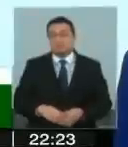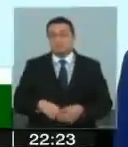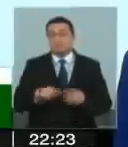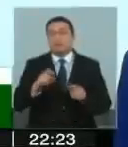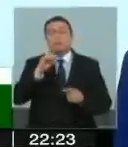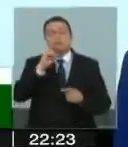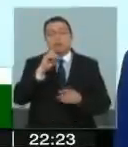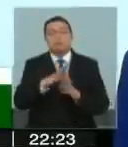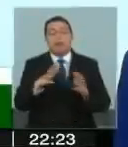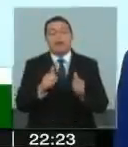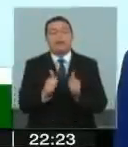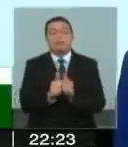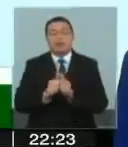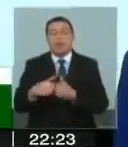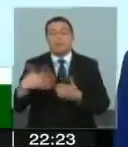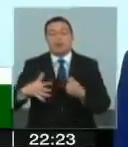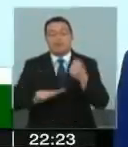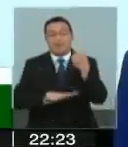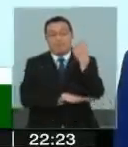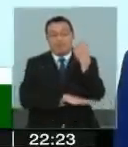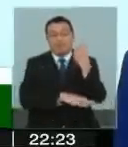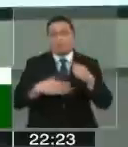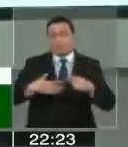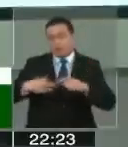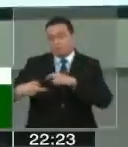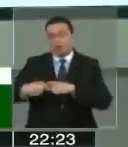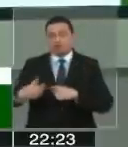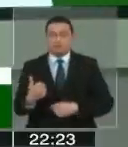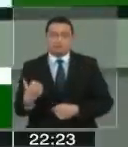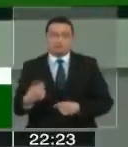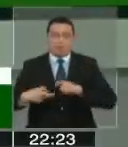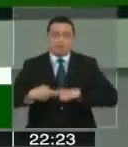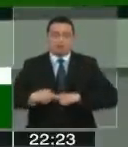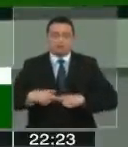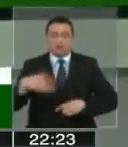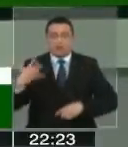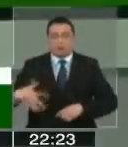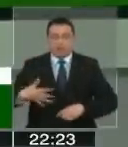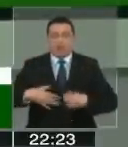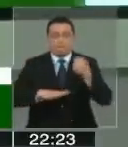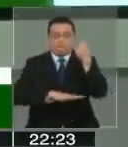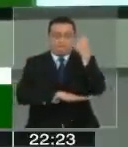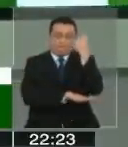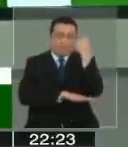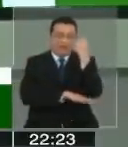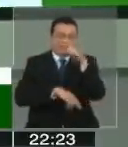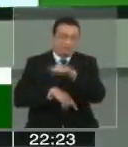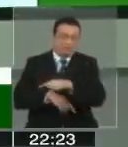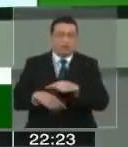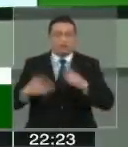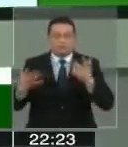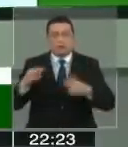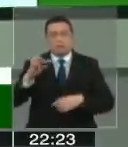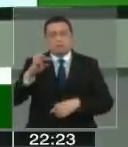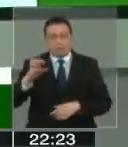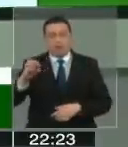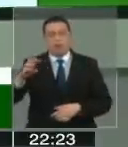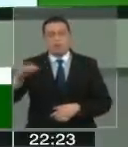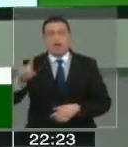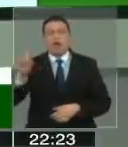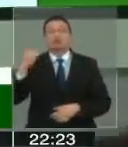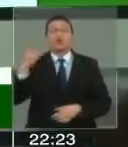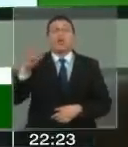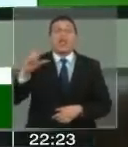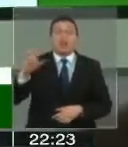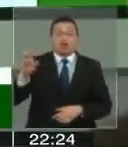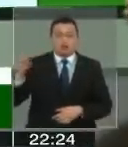han sido los pilares más importantes? Los pilares, mi señora. Obviamente mi gran pilar, padre, madre, suegros